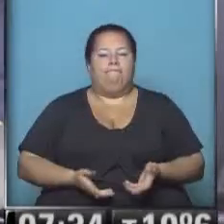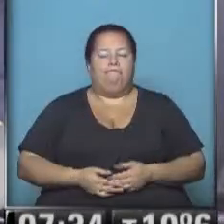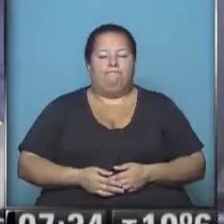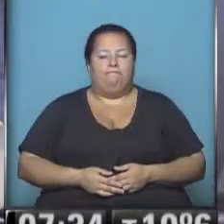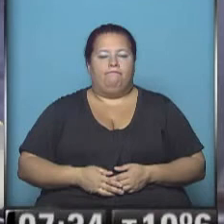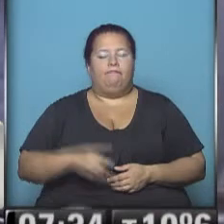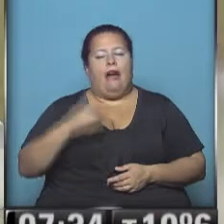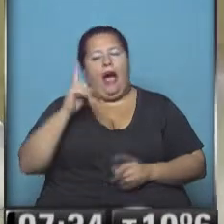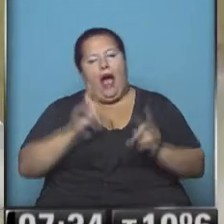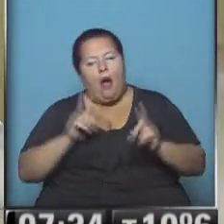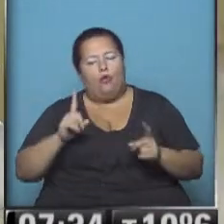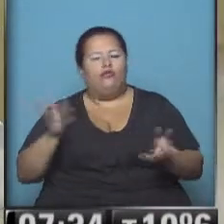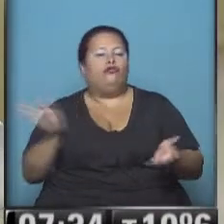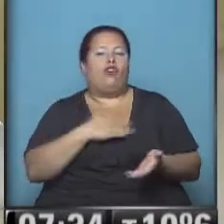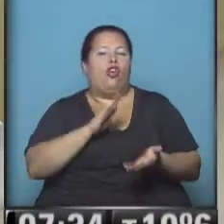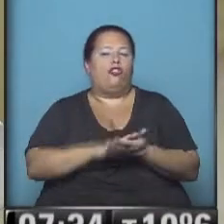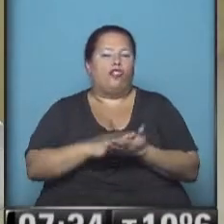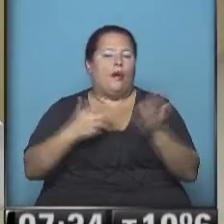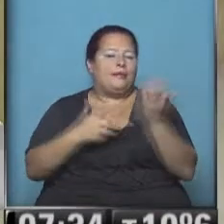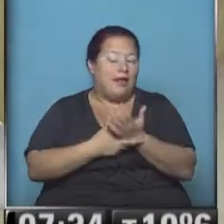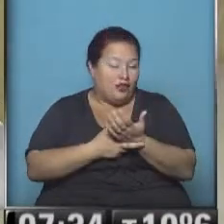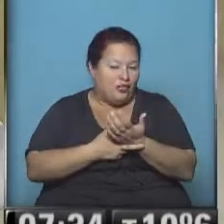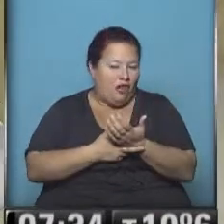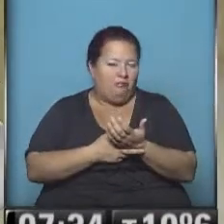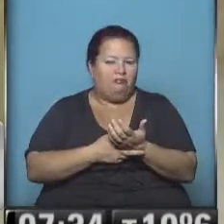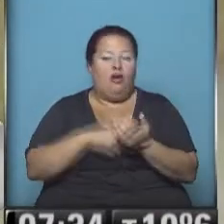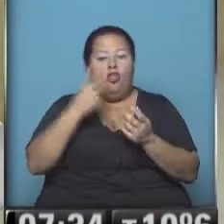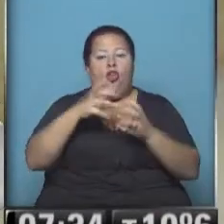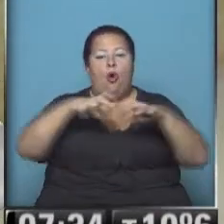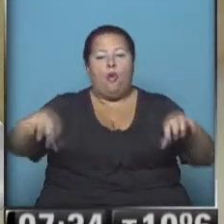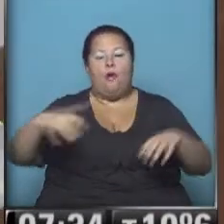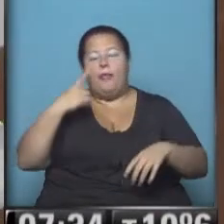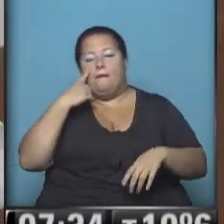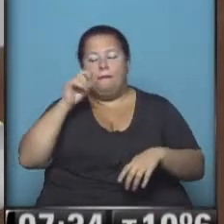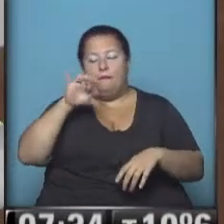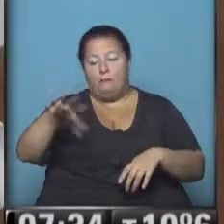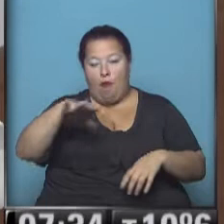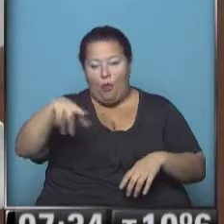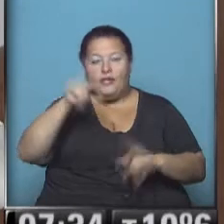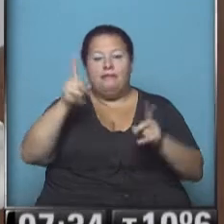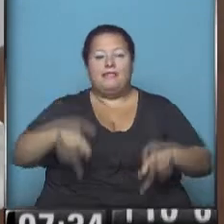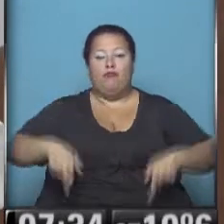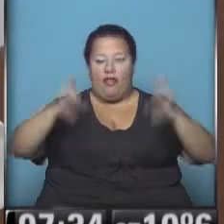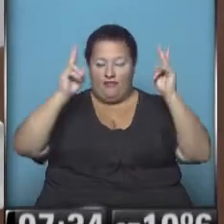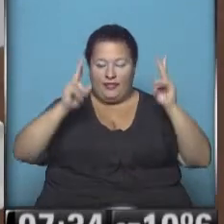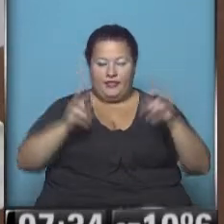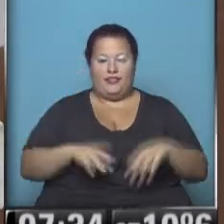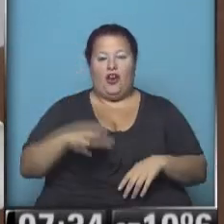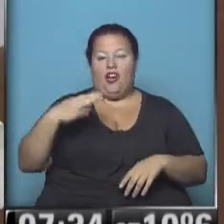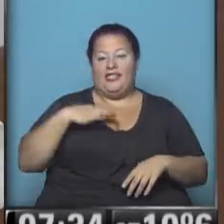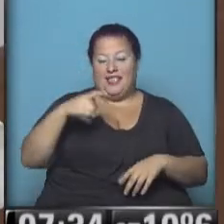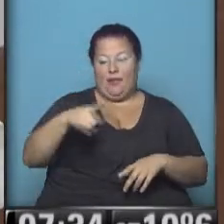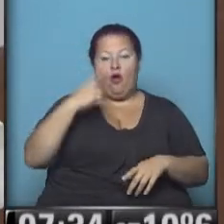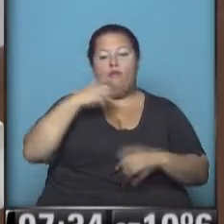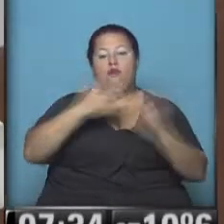hay algo todo lo dice quedaría inspección que son los organismos provinciales que funcionan en el edificio cívico de